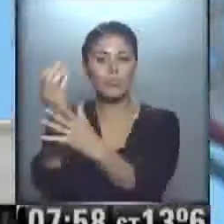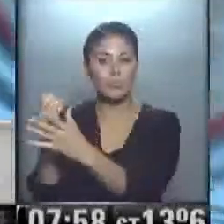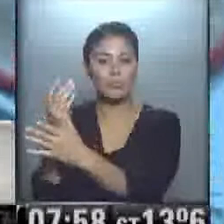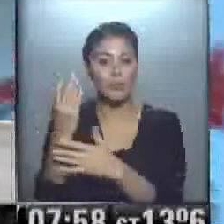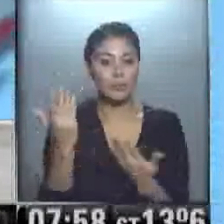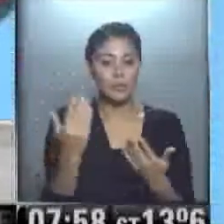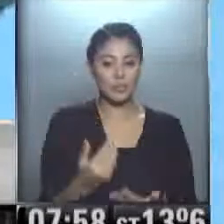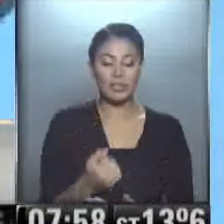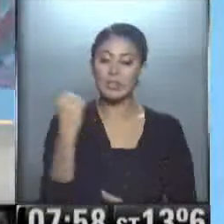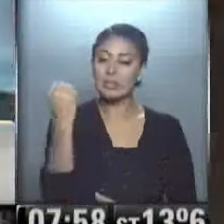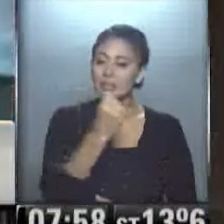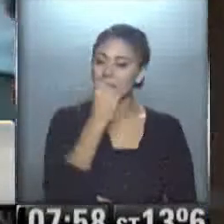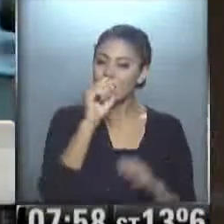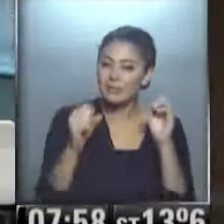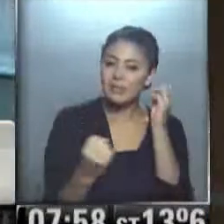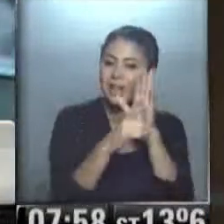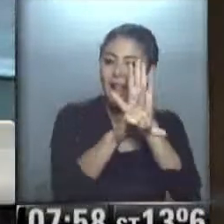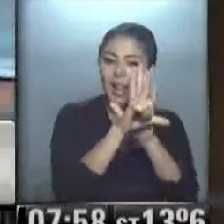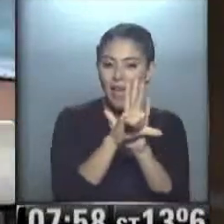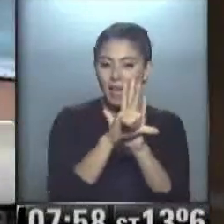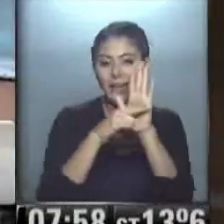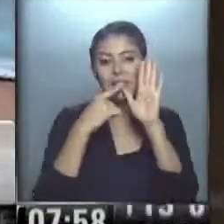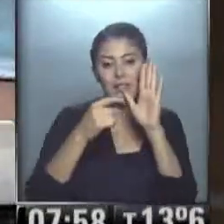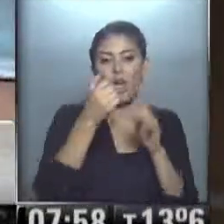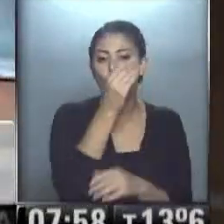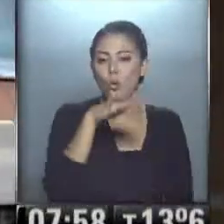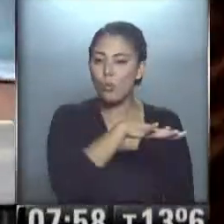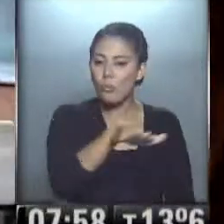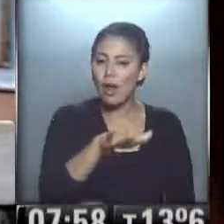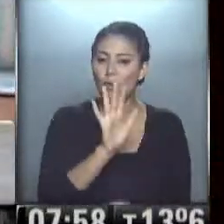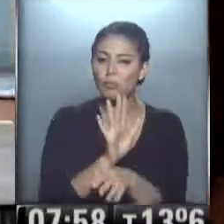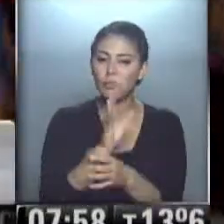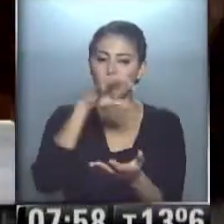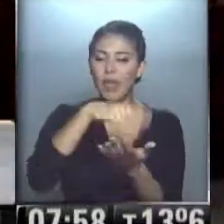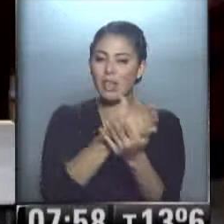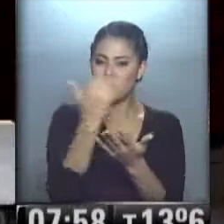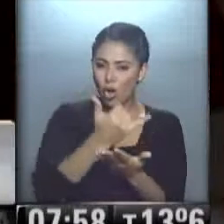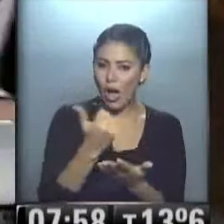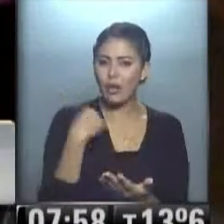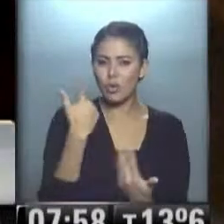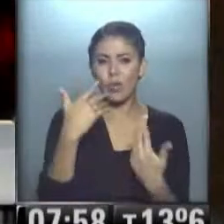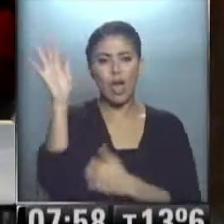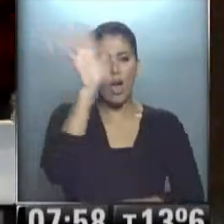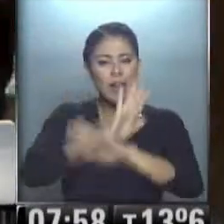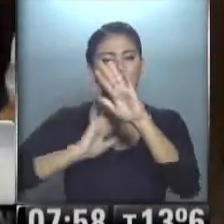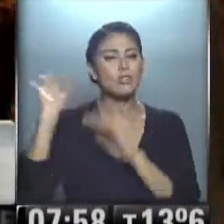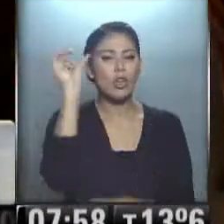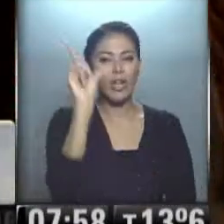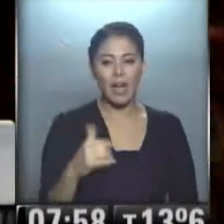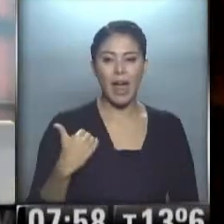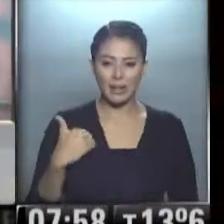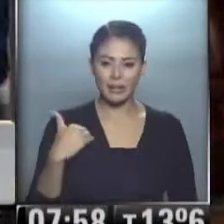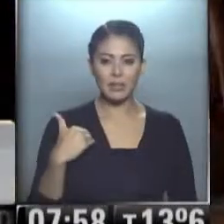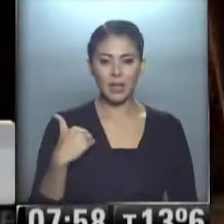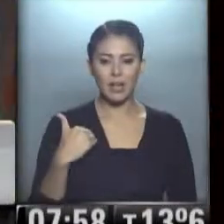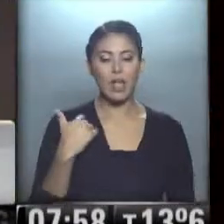camino, bueno, direccionar una ley que ubique a los clubes de barrio como sujeto de derecho, que podamos organizar en todo el territorio nacional y que